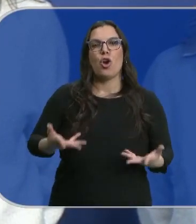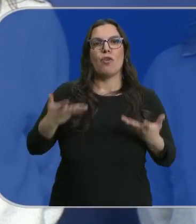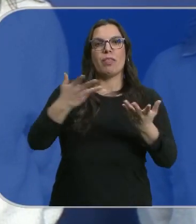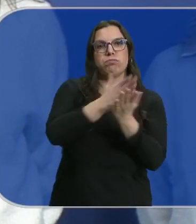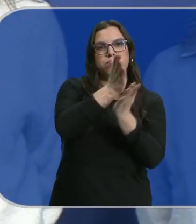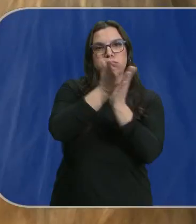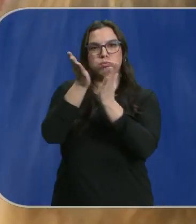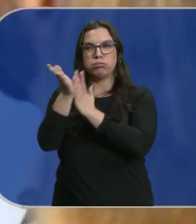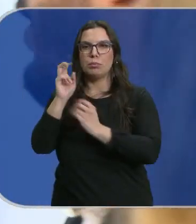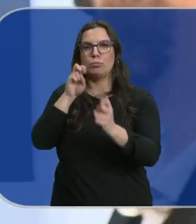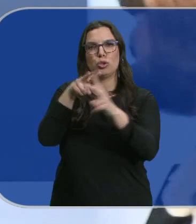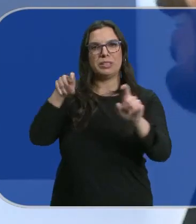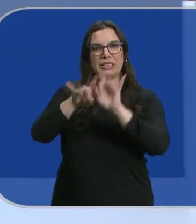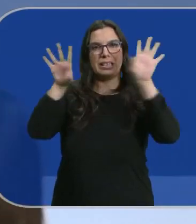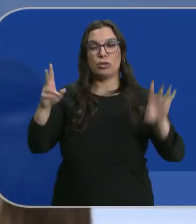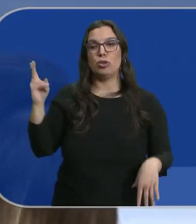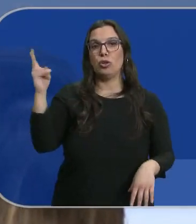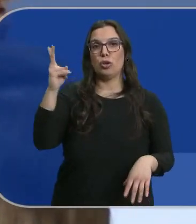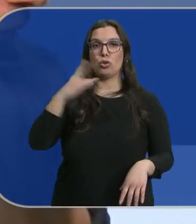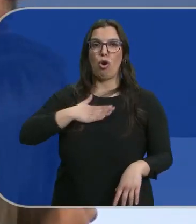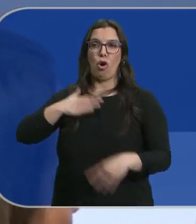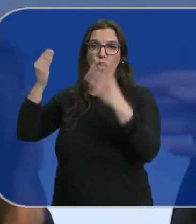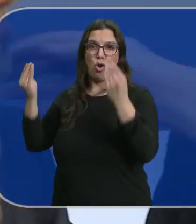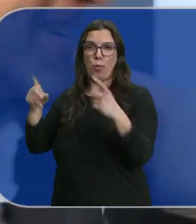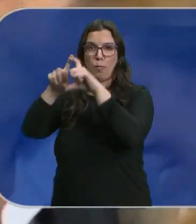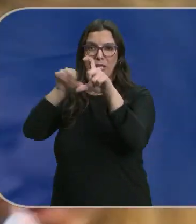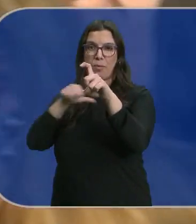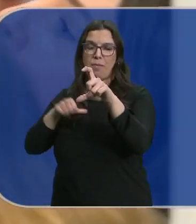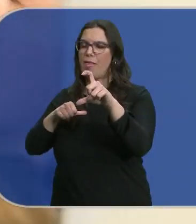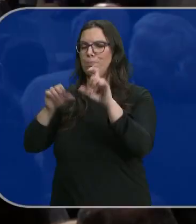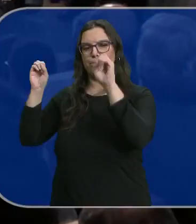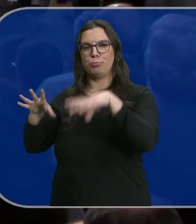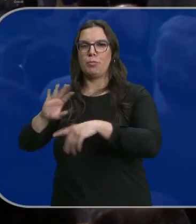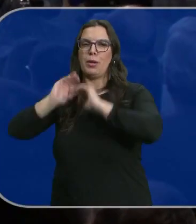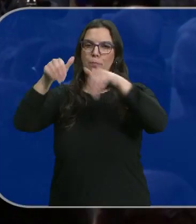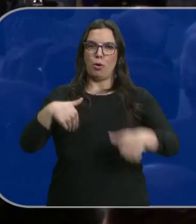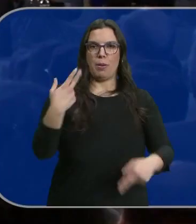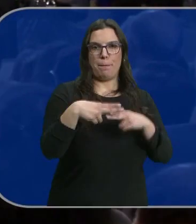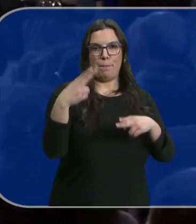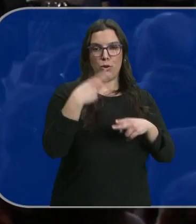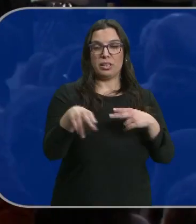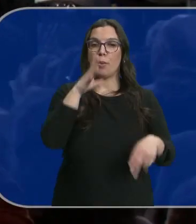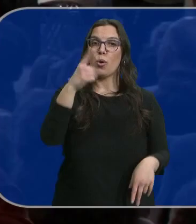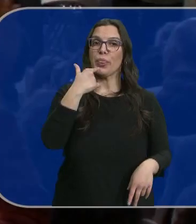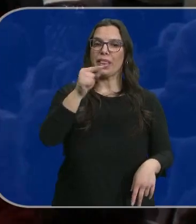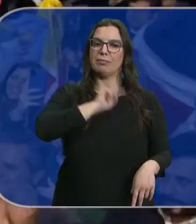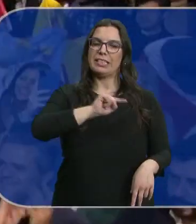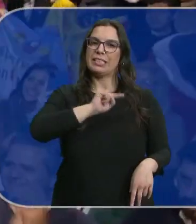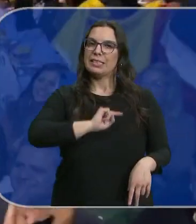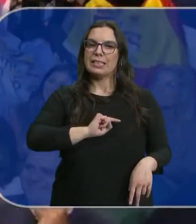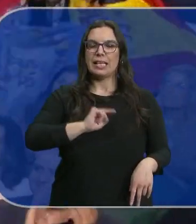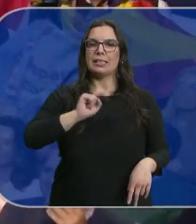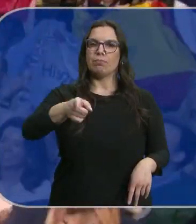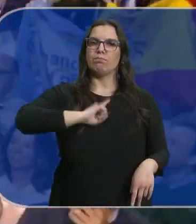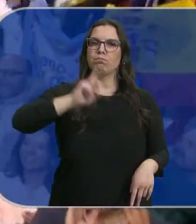muy clara del país. Ambos dejan una ocupación más cómoda en la empresa privada para volver a la vida política, porque dicen se sienten